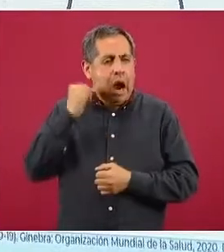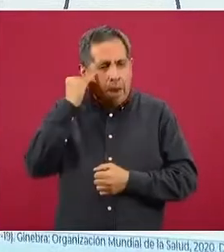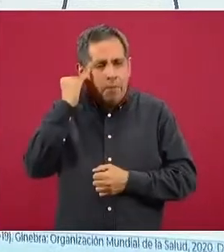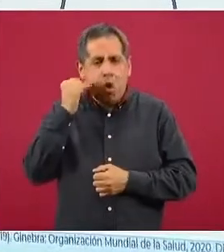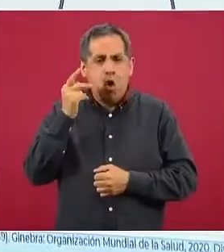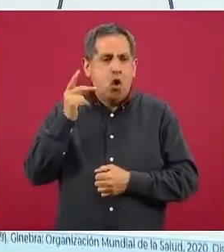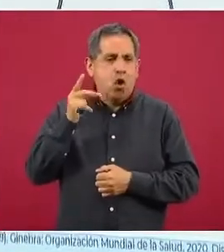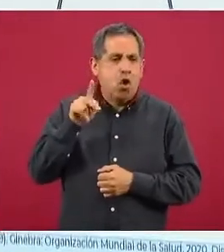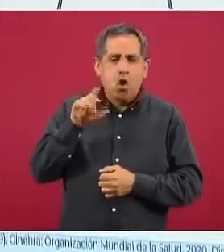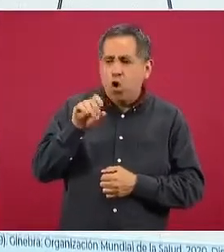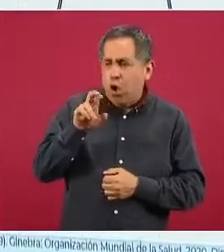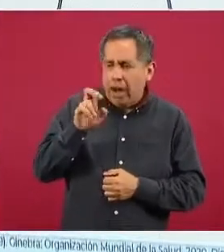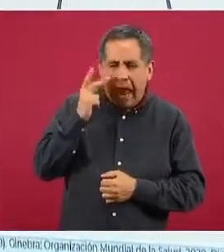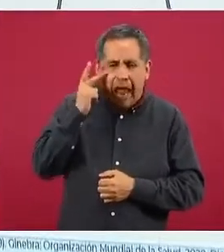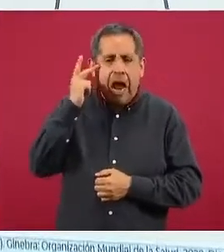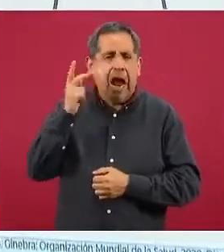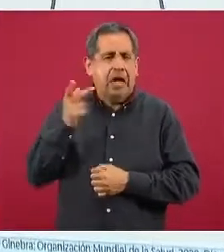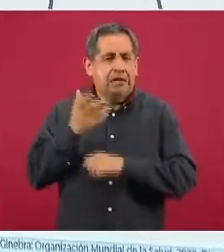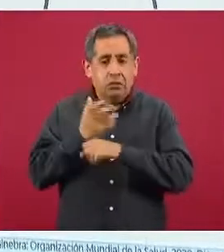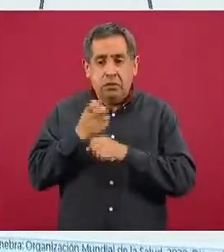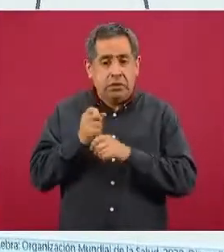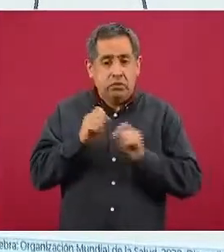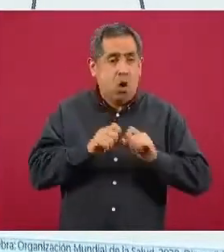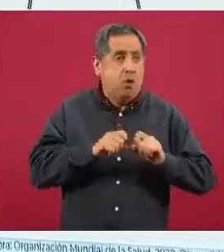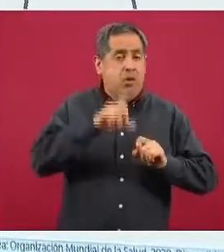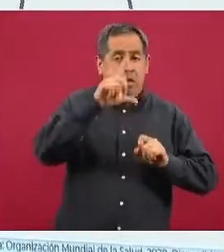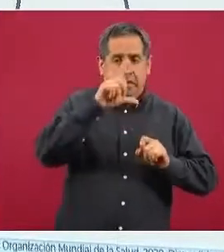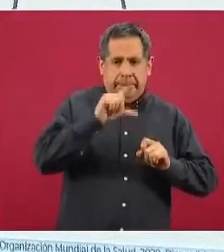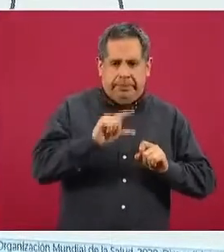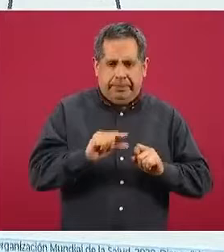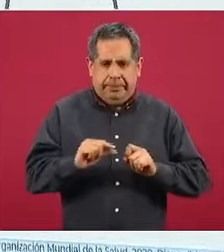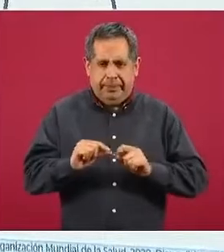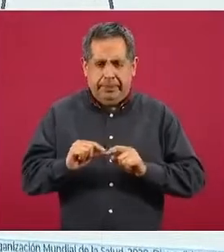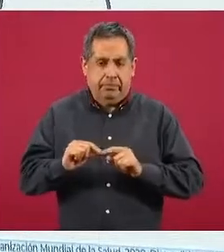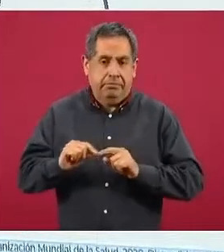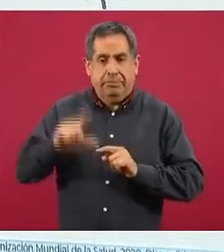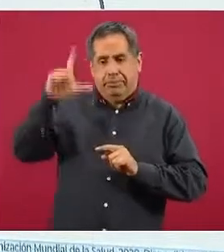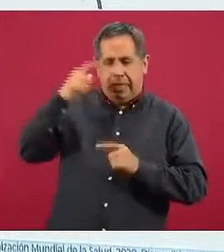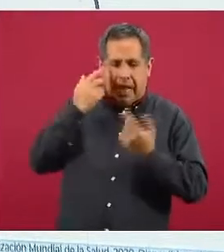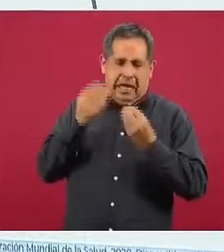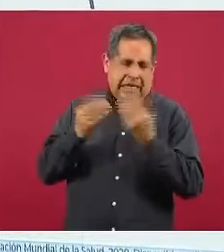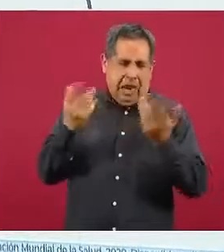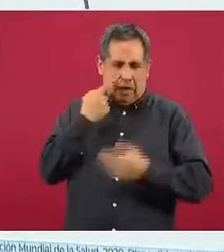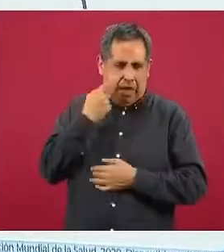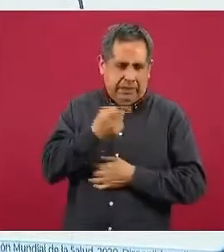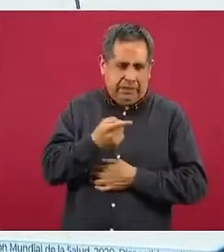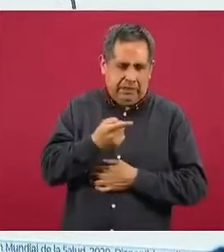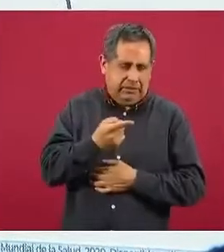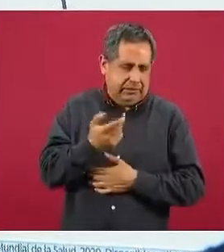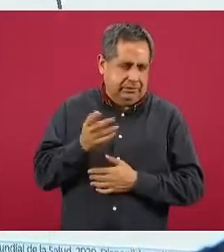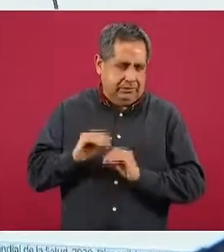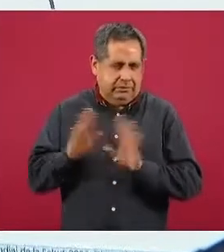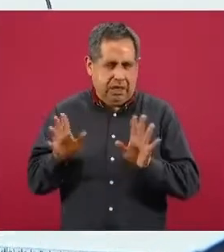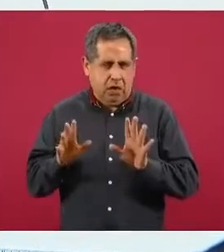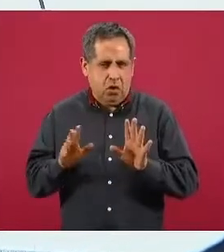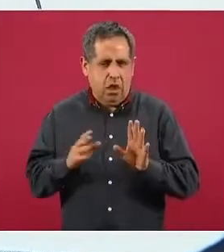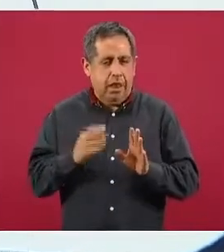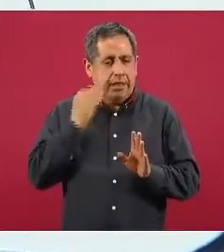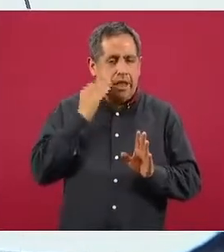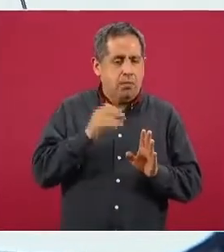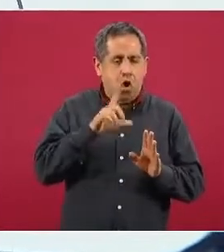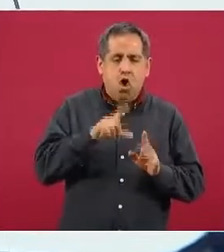Europa está ocurriendo, pero con distintas magnitudes. Ya no entro en detalles, es bastante obvio que tuvieron un periodo mucho más corto